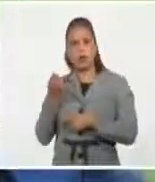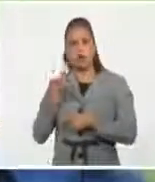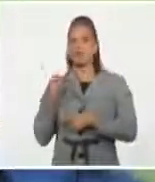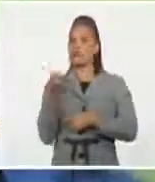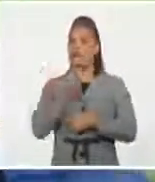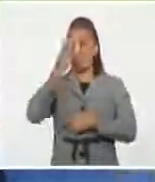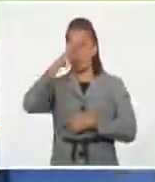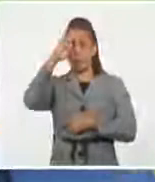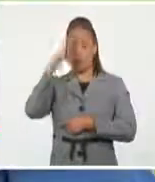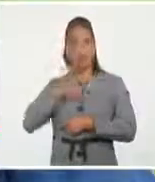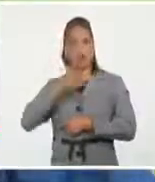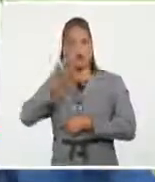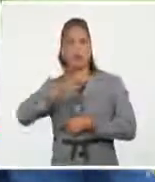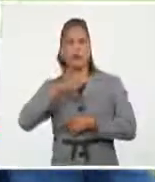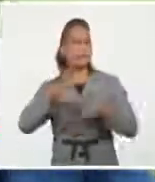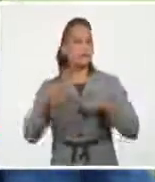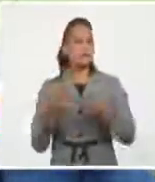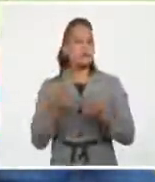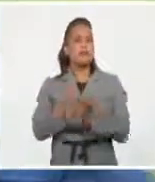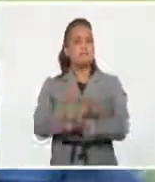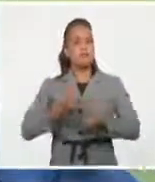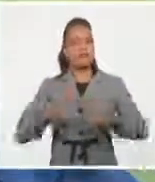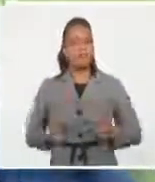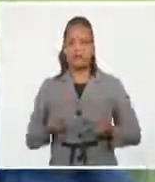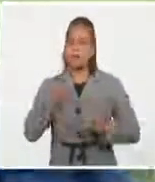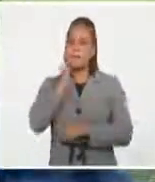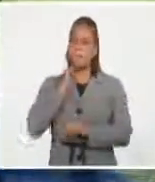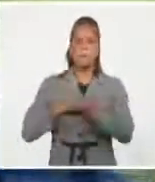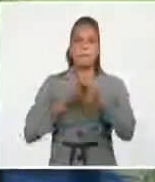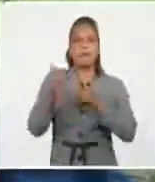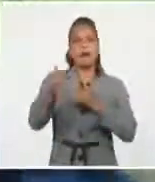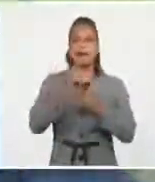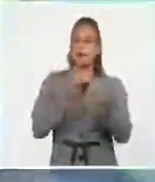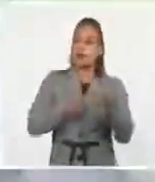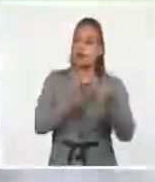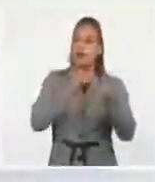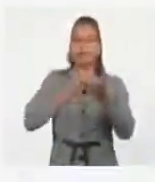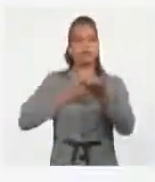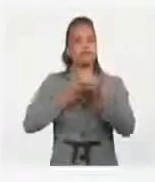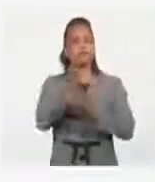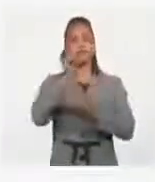cubanos debemos de esforzarnos, de luchar, de seguir adelante.